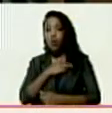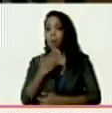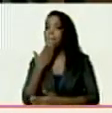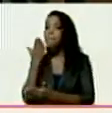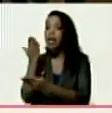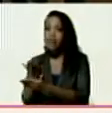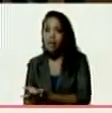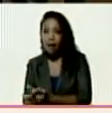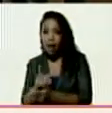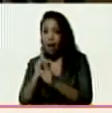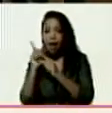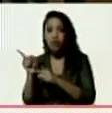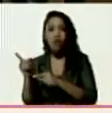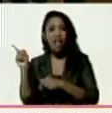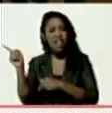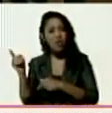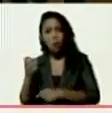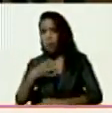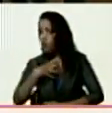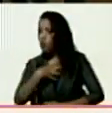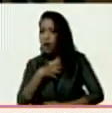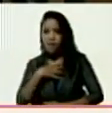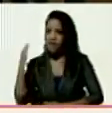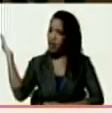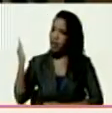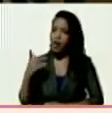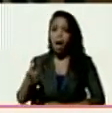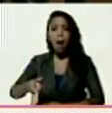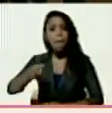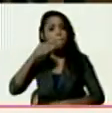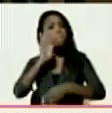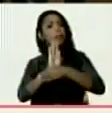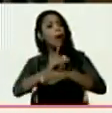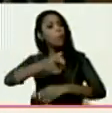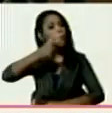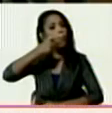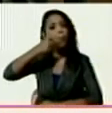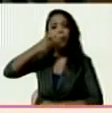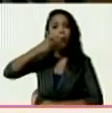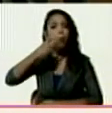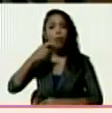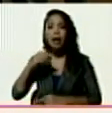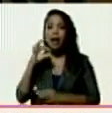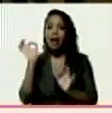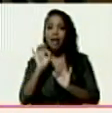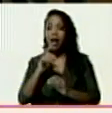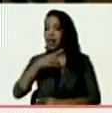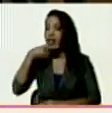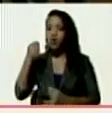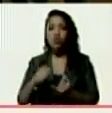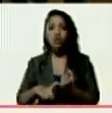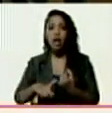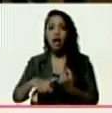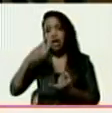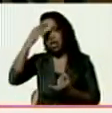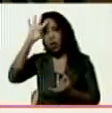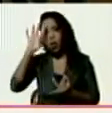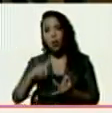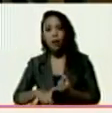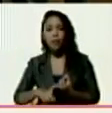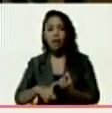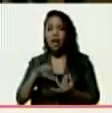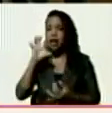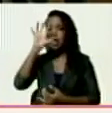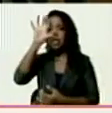pedirle es que ellos no pueden venir a tutelar ningún país, ni Rusia, ni Cuba, ni